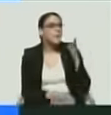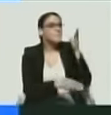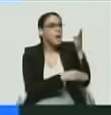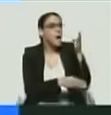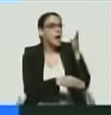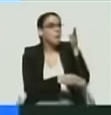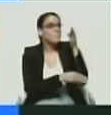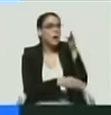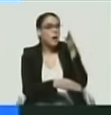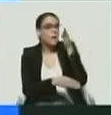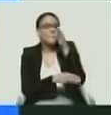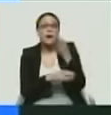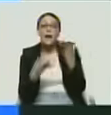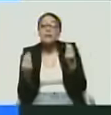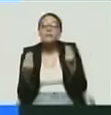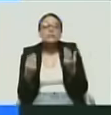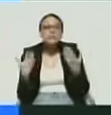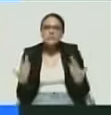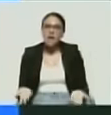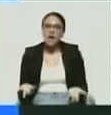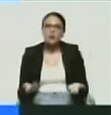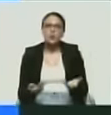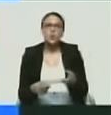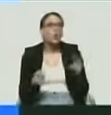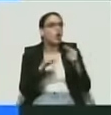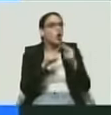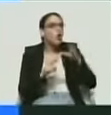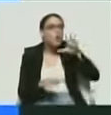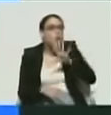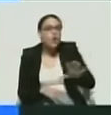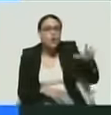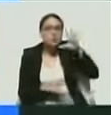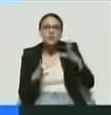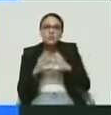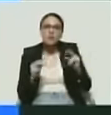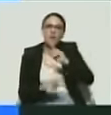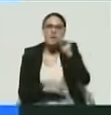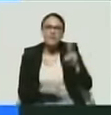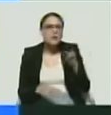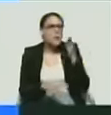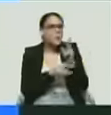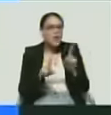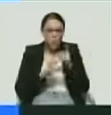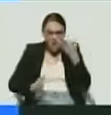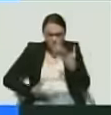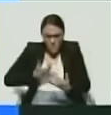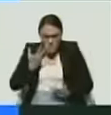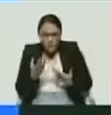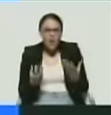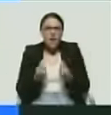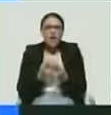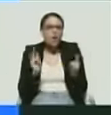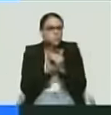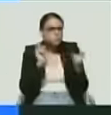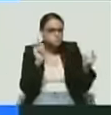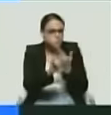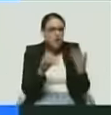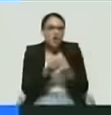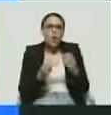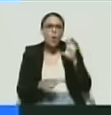un fervor, con una ferviente manifestación amorosa del pueblo de